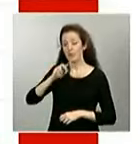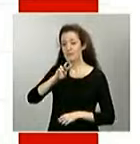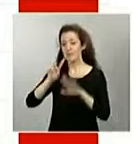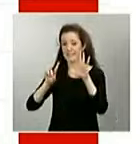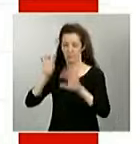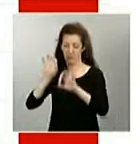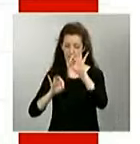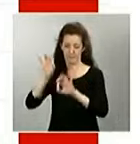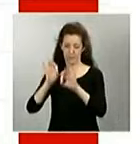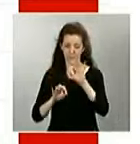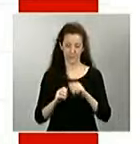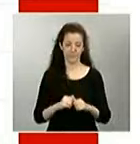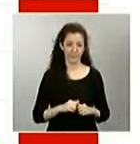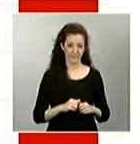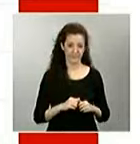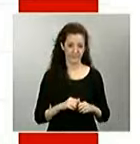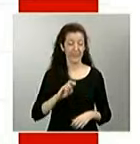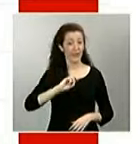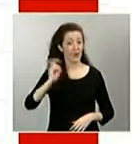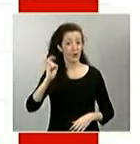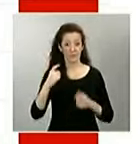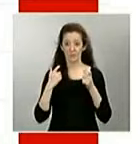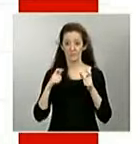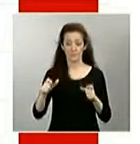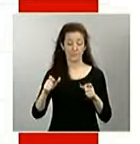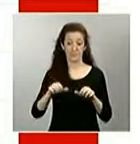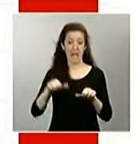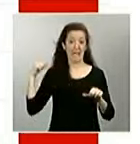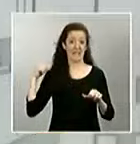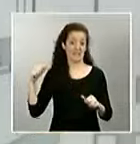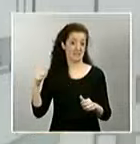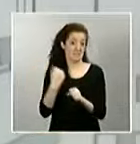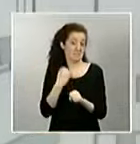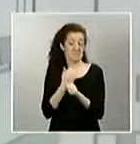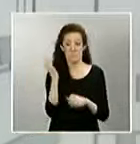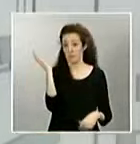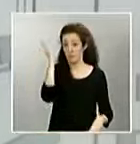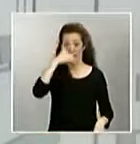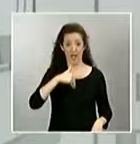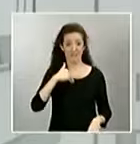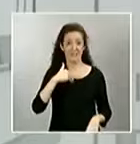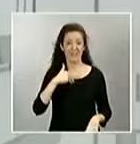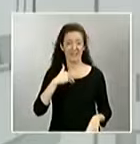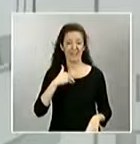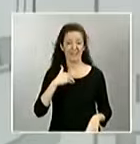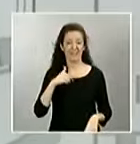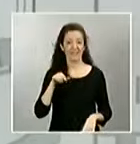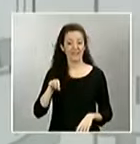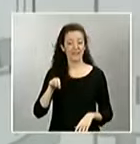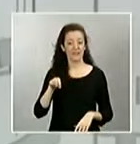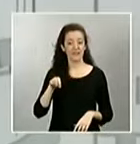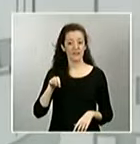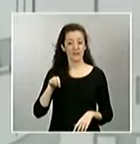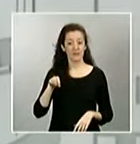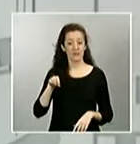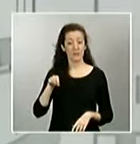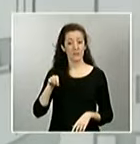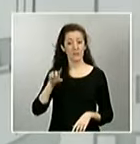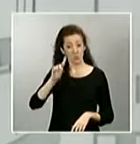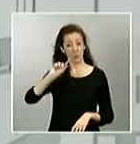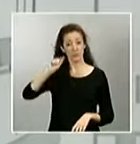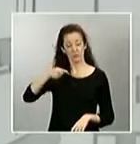el colectivo de sin empleo anterior, como conocen ustedes, en términos porcentuales estamos en un incremento del 1,91